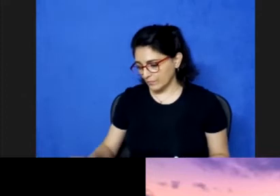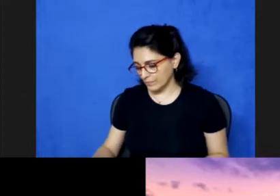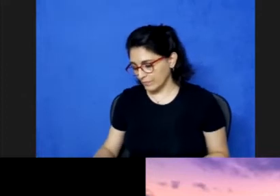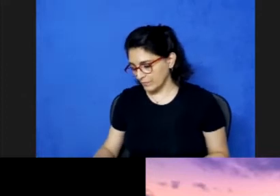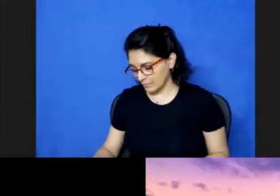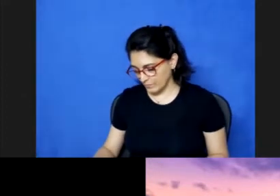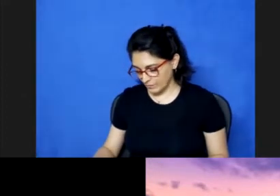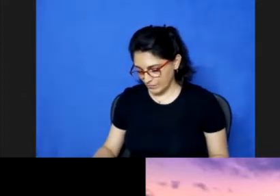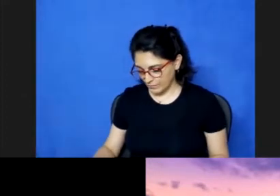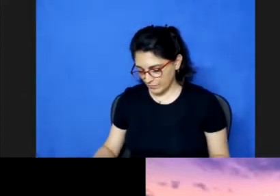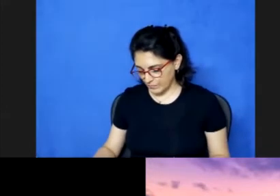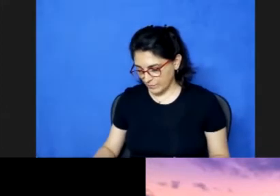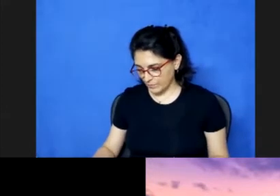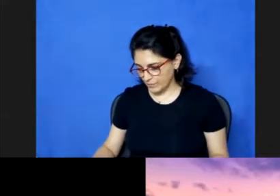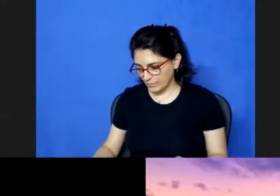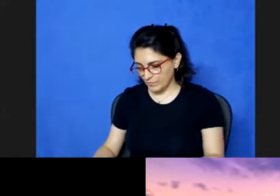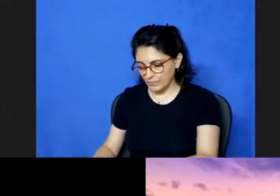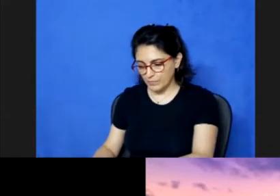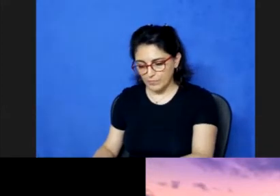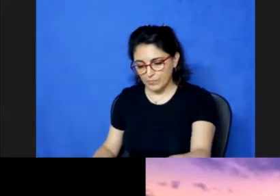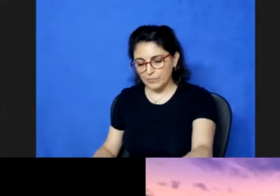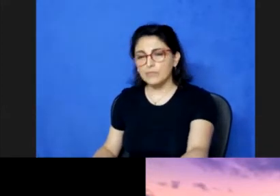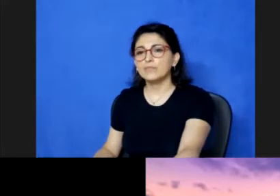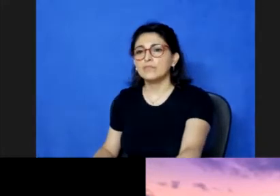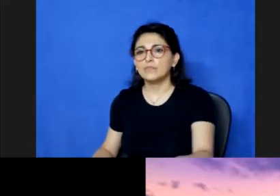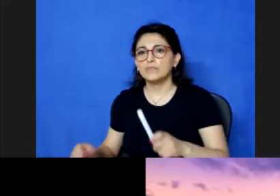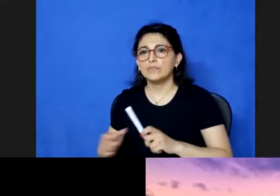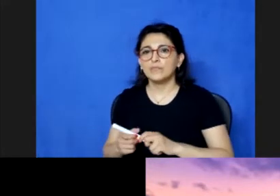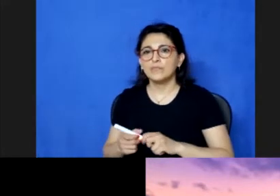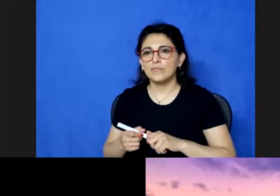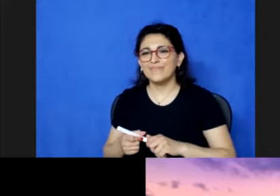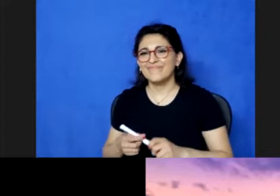Más, no sé que se me enseñó algo.